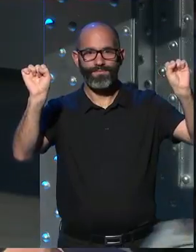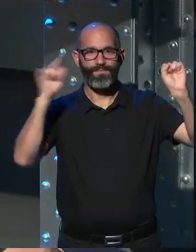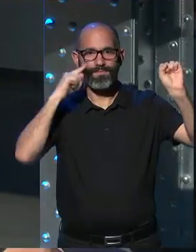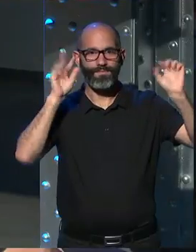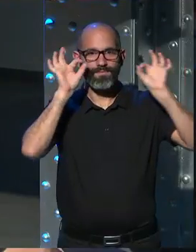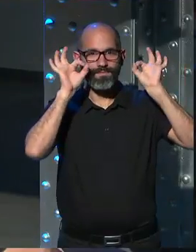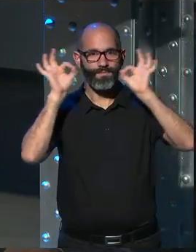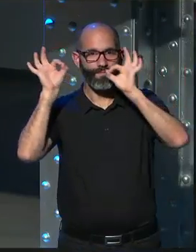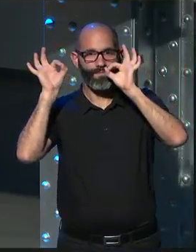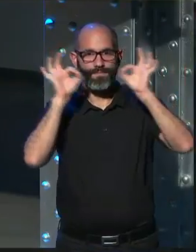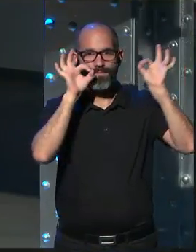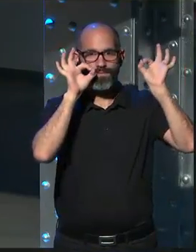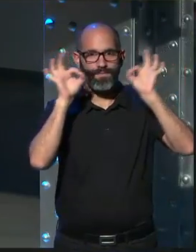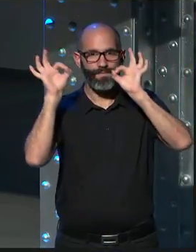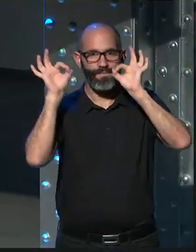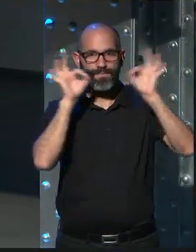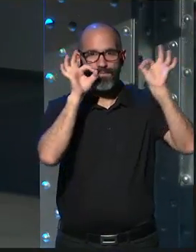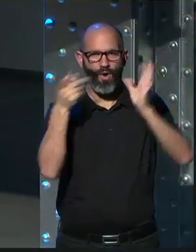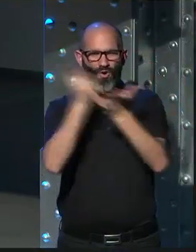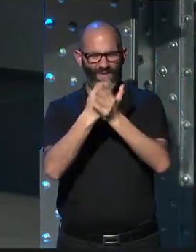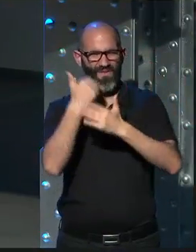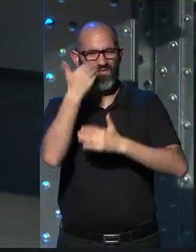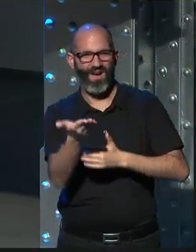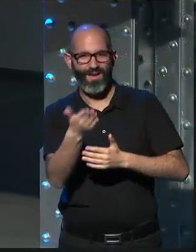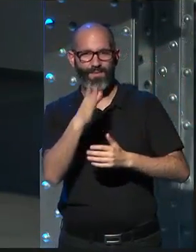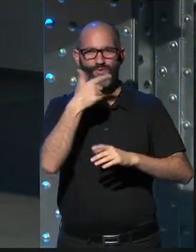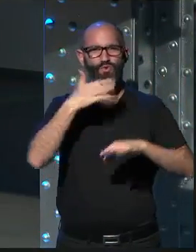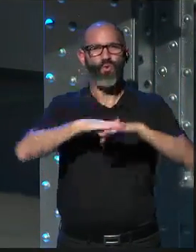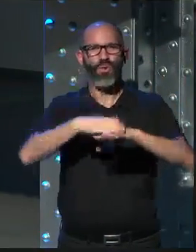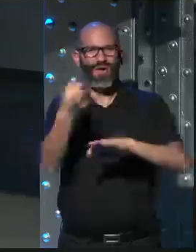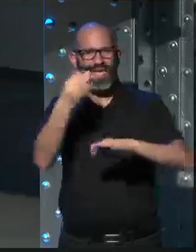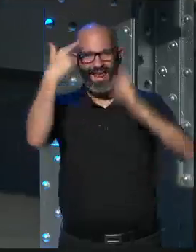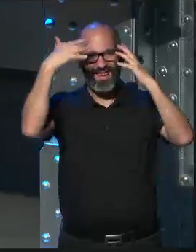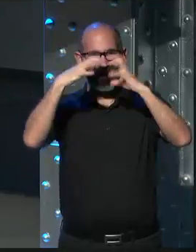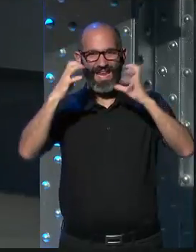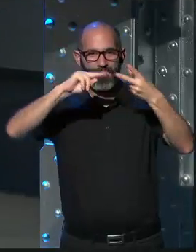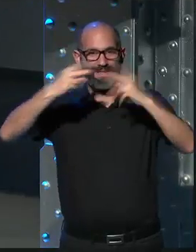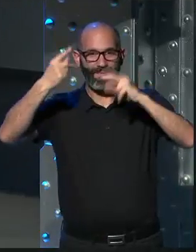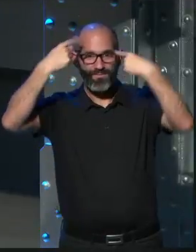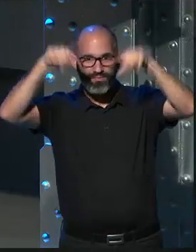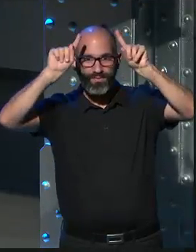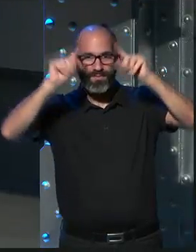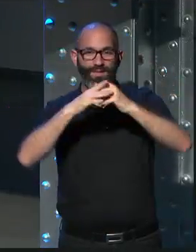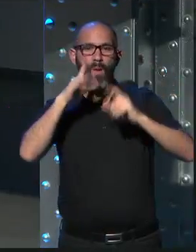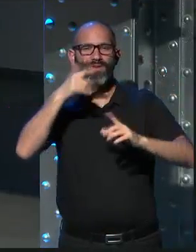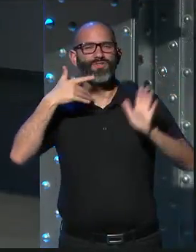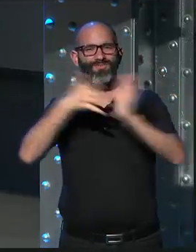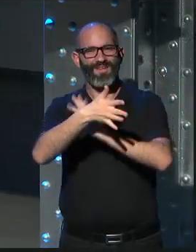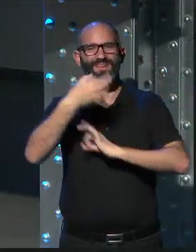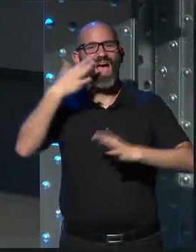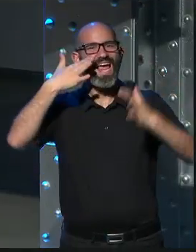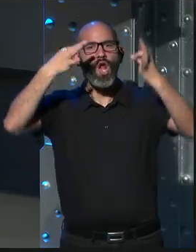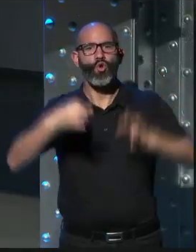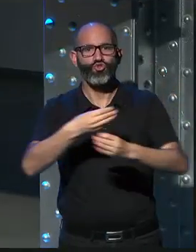se vuelven completamente grotescas y deformadas. Esta es una ilusión que nos demuestra que para